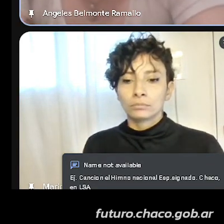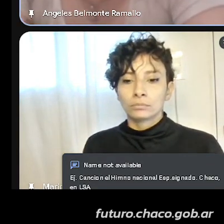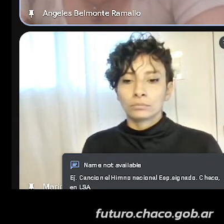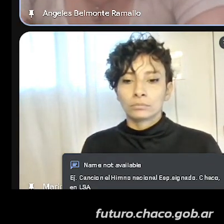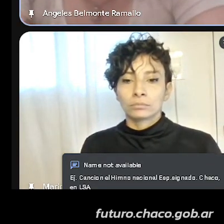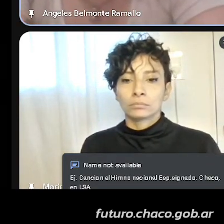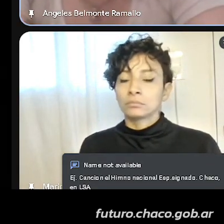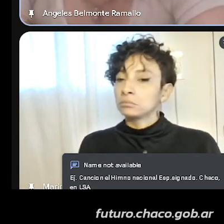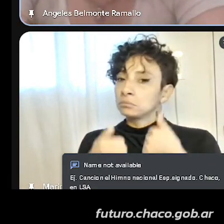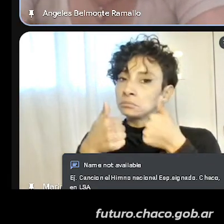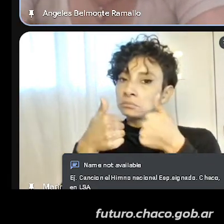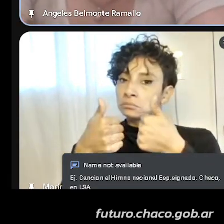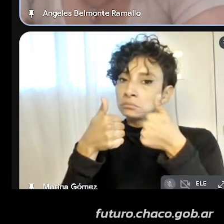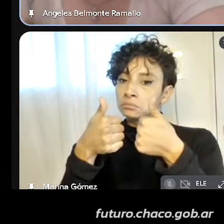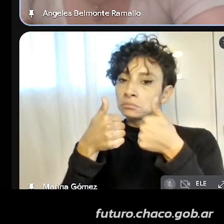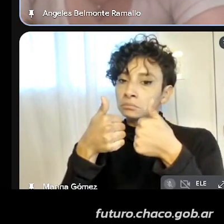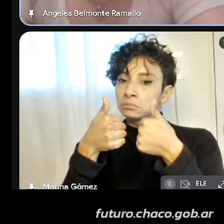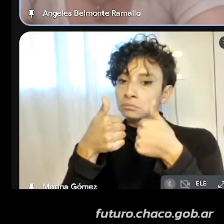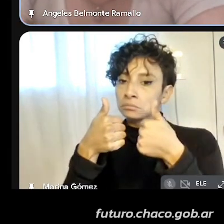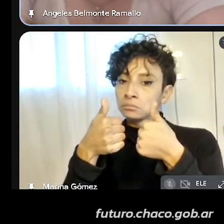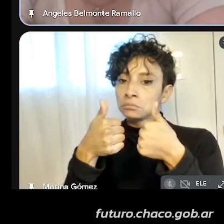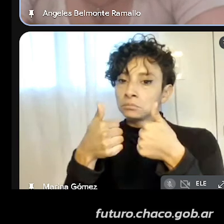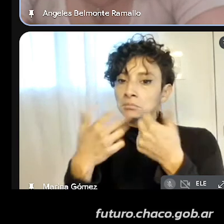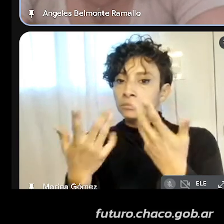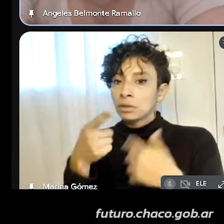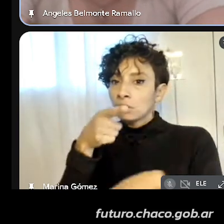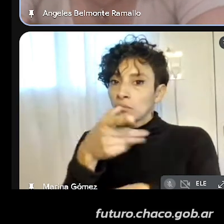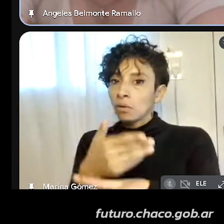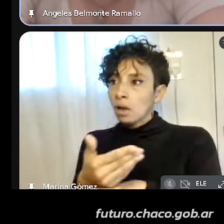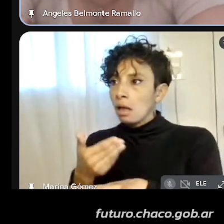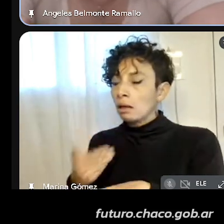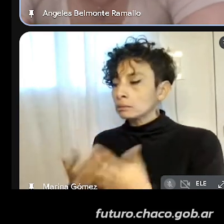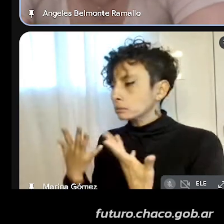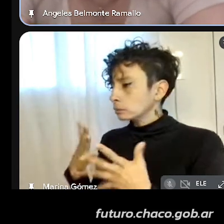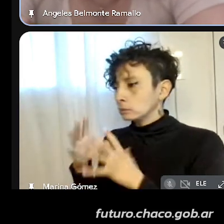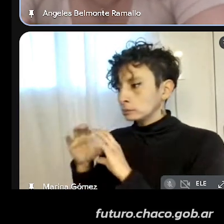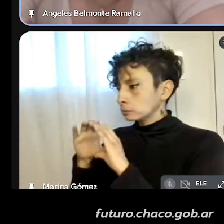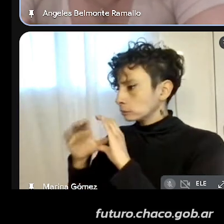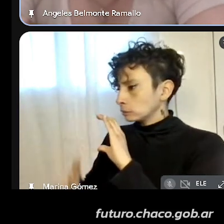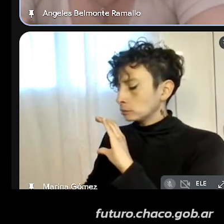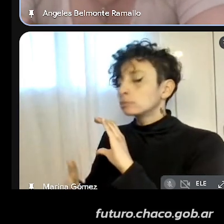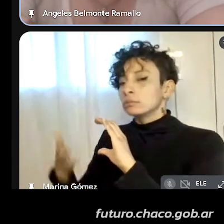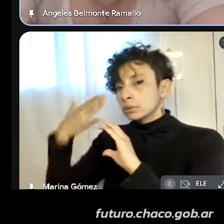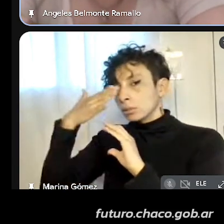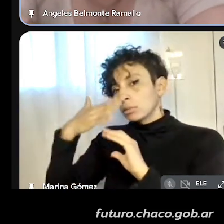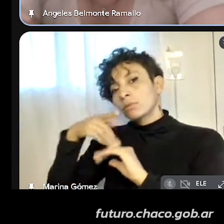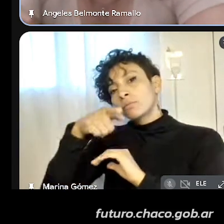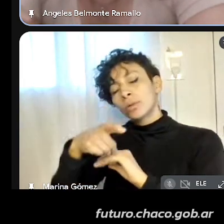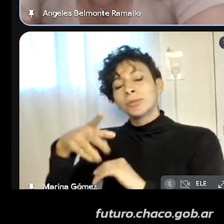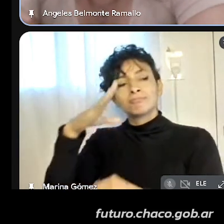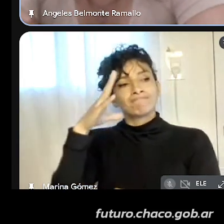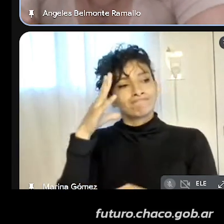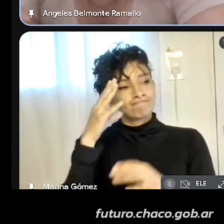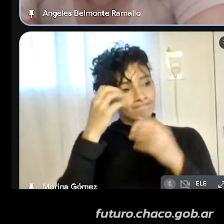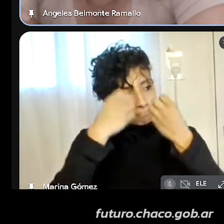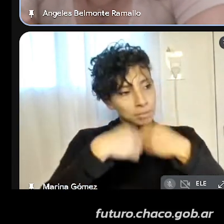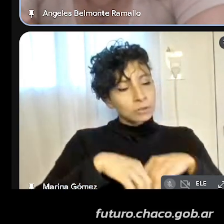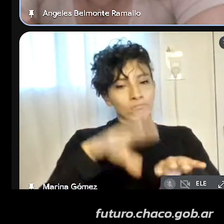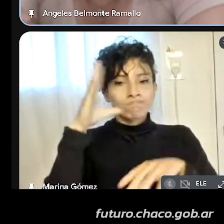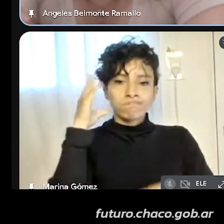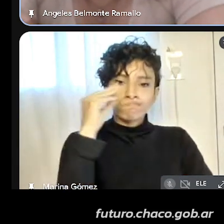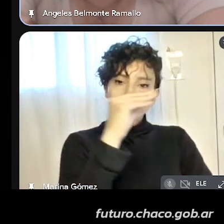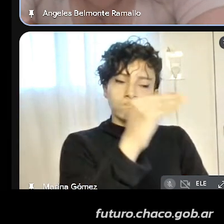Bárbaro, a partir de tu dificultad te interiorizaste, ¿sí? Ahí uno Exactamente. ve cómo cada ser